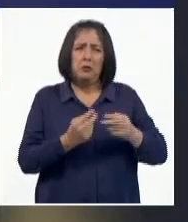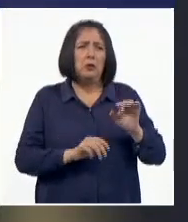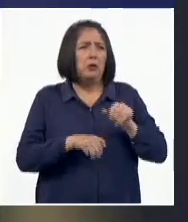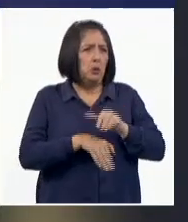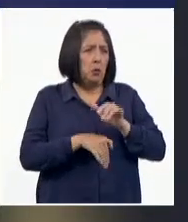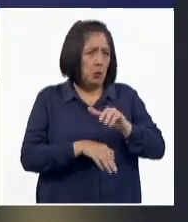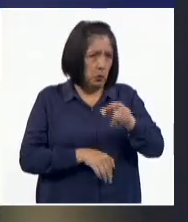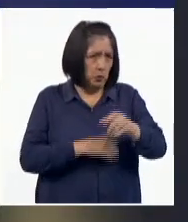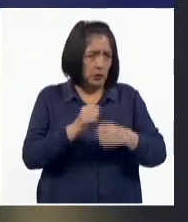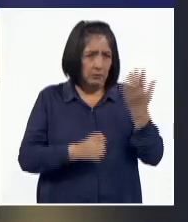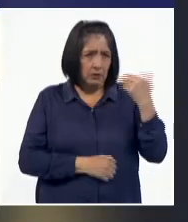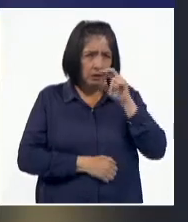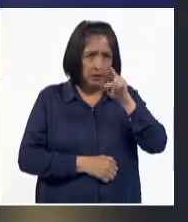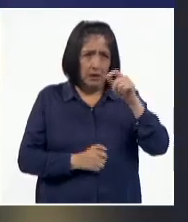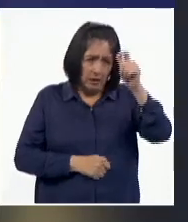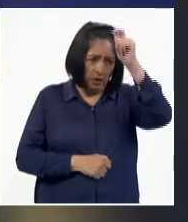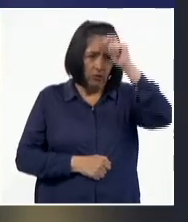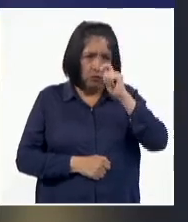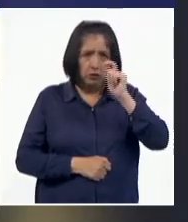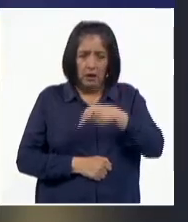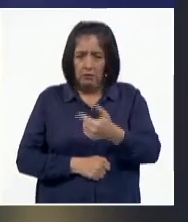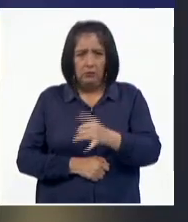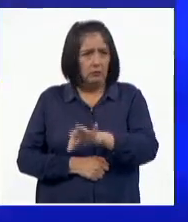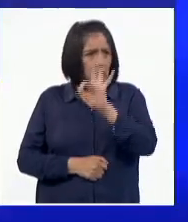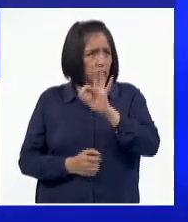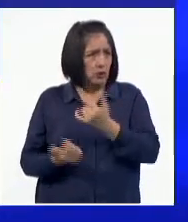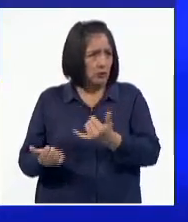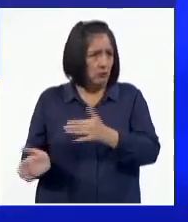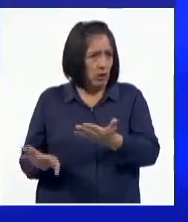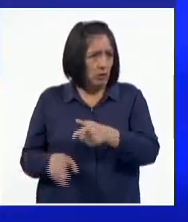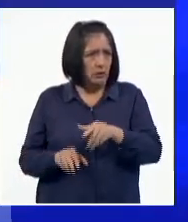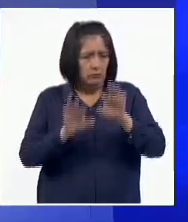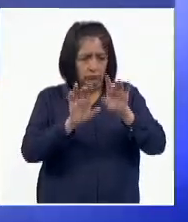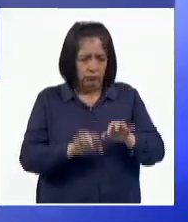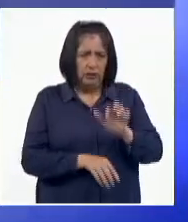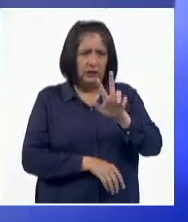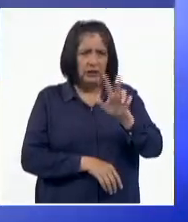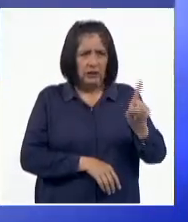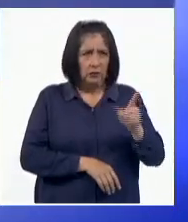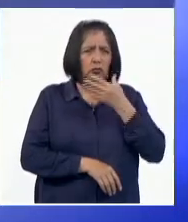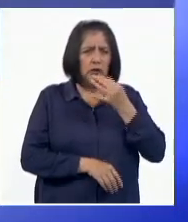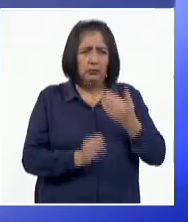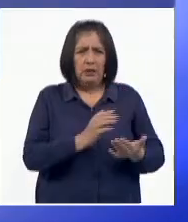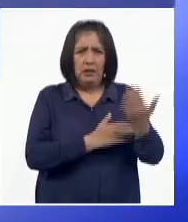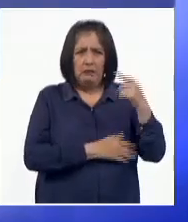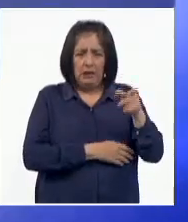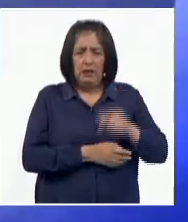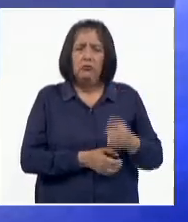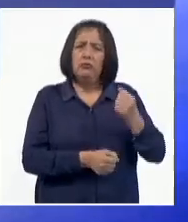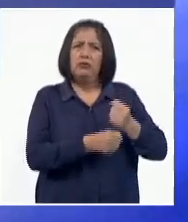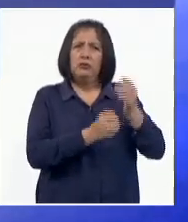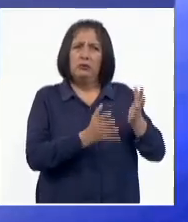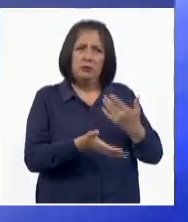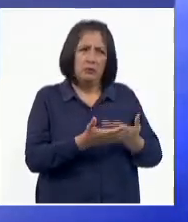pasado. Ahí incluso luce la gorra con la que fue hallada muerta. Según este documento, el 31 de diciembre por la mañana, su empleador pidió